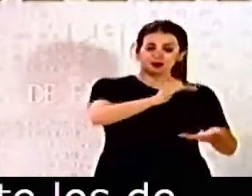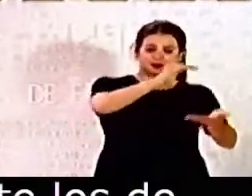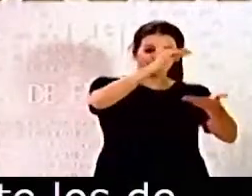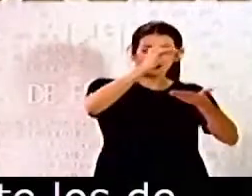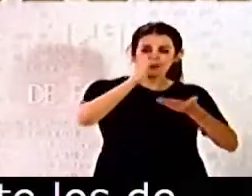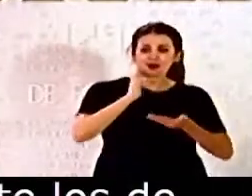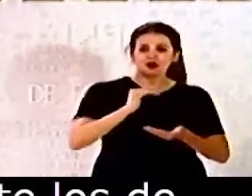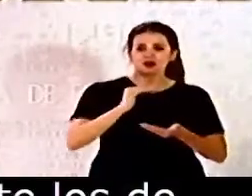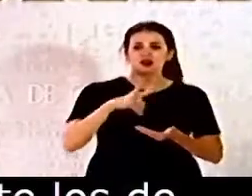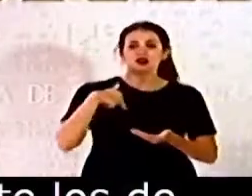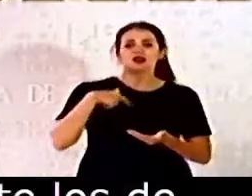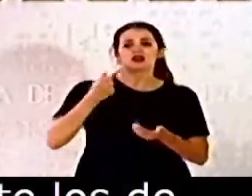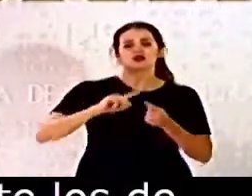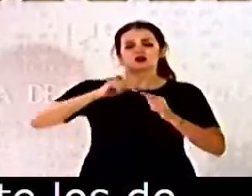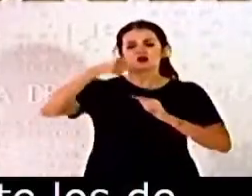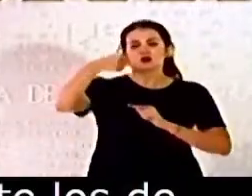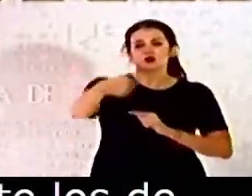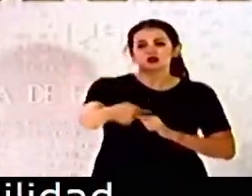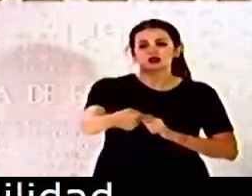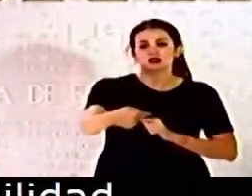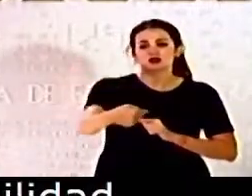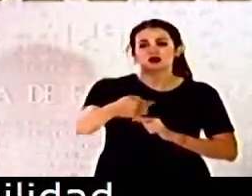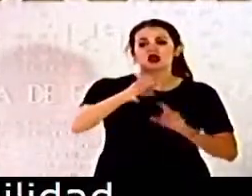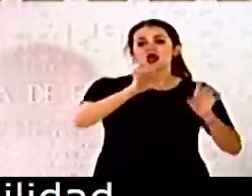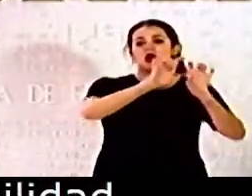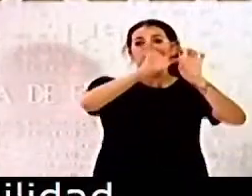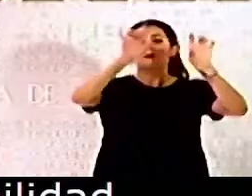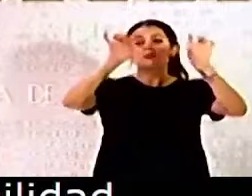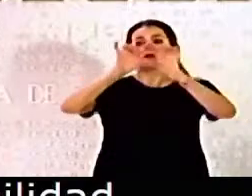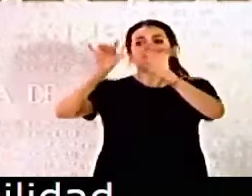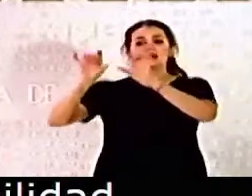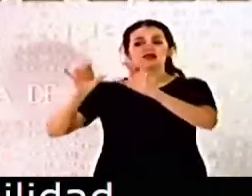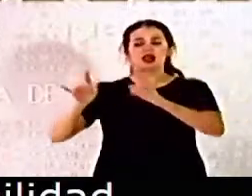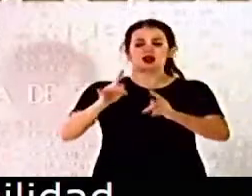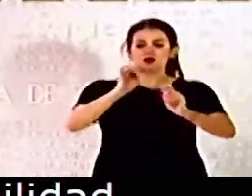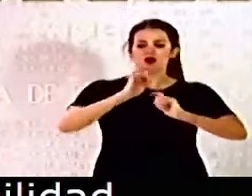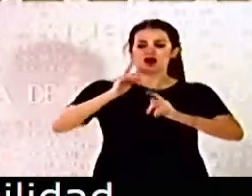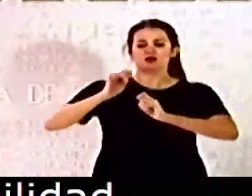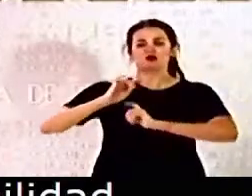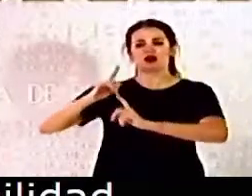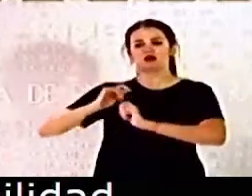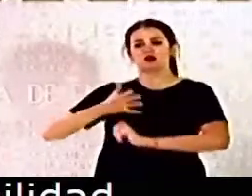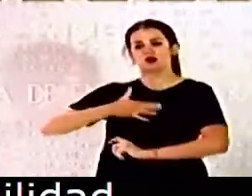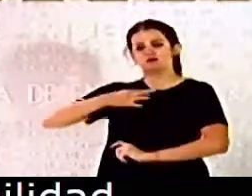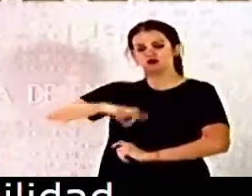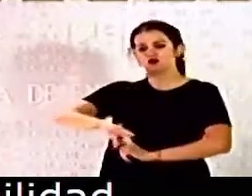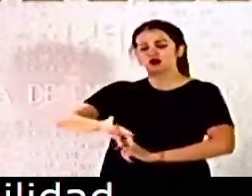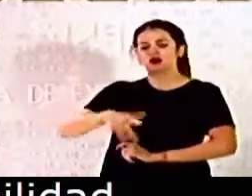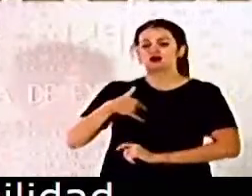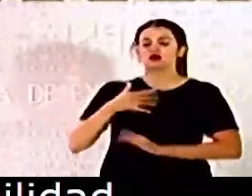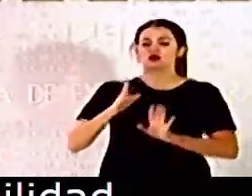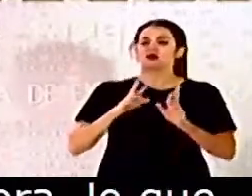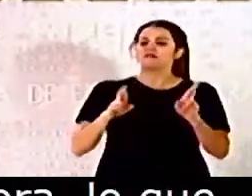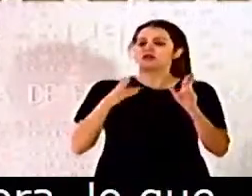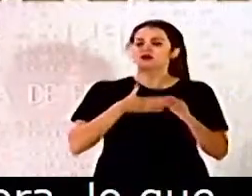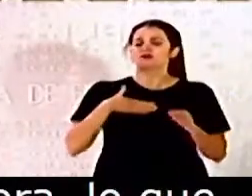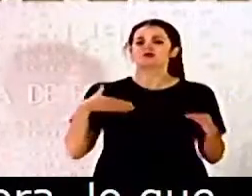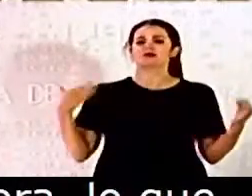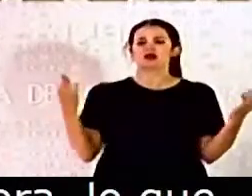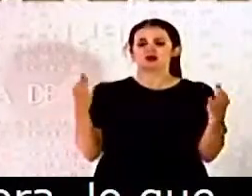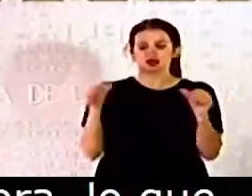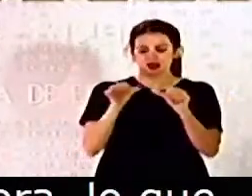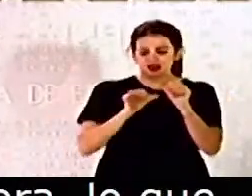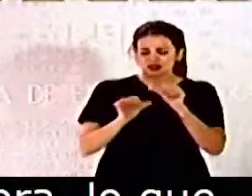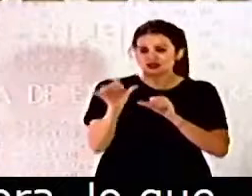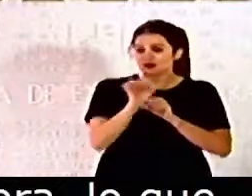es lo que podían producir las plantas de las diferentes vacunas. Por lo tanto, yo no espero que en las próximas semanas vaya a haber un incremento de